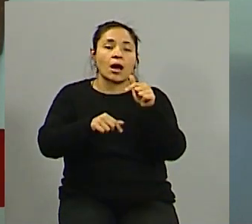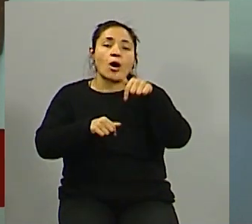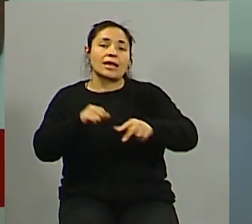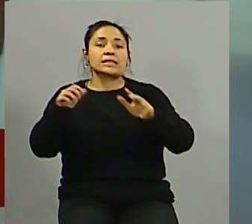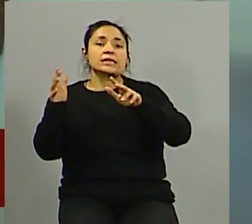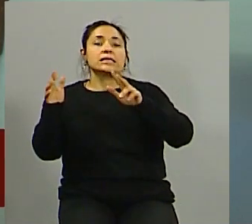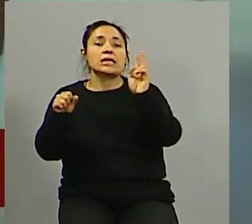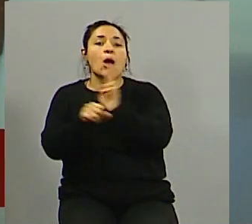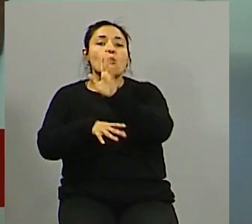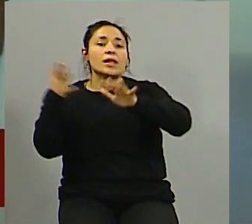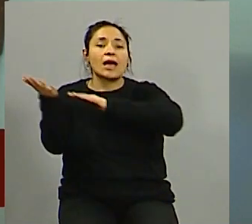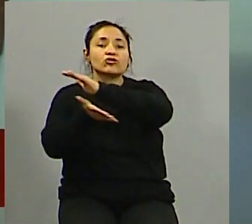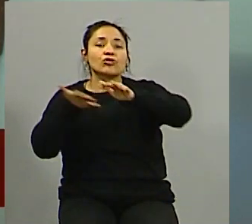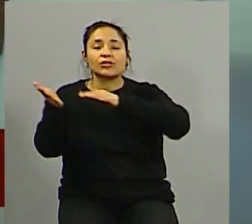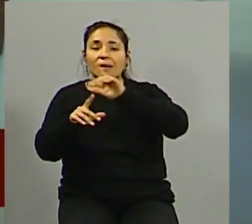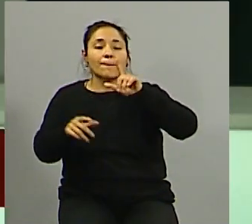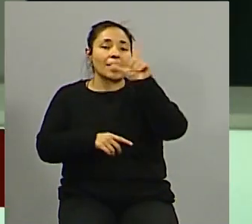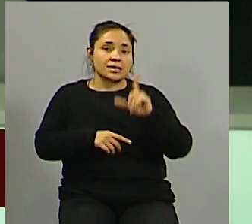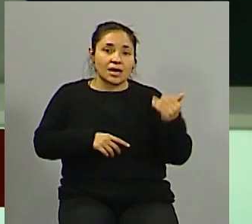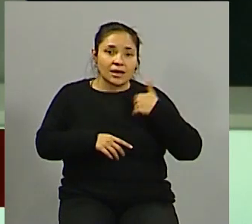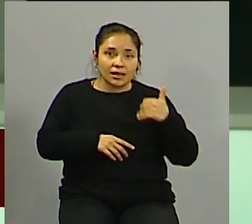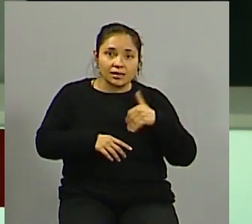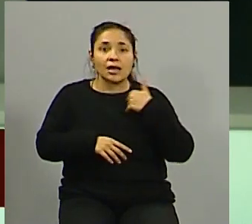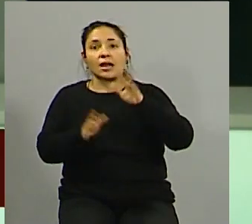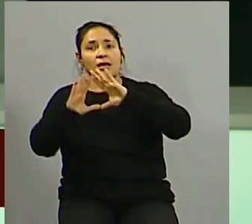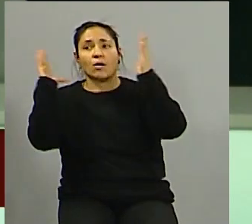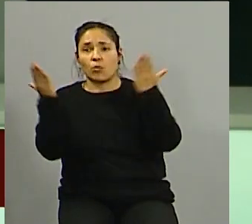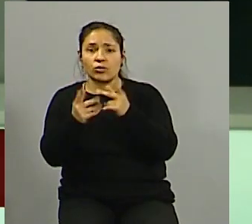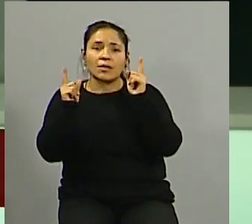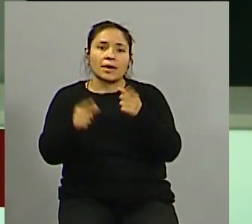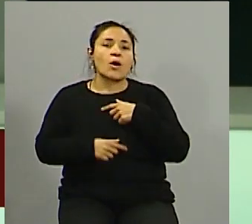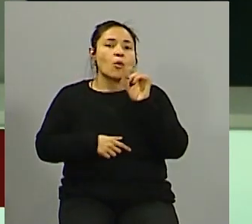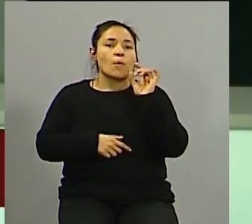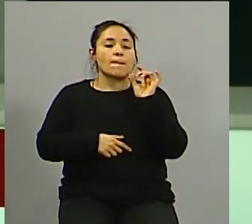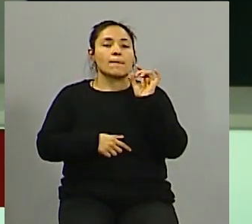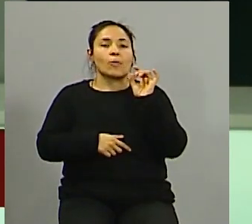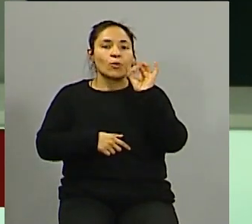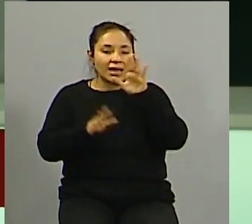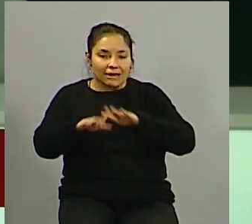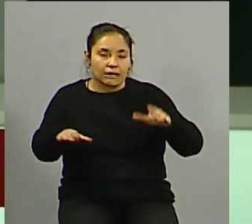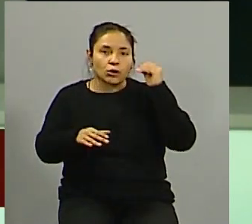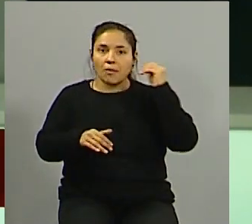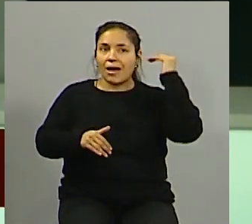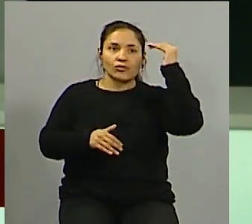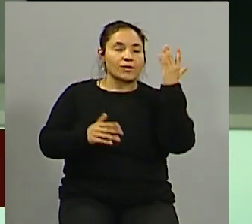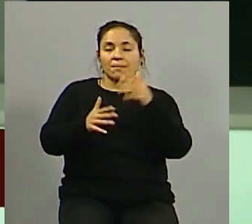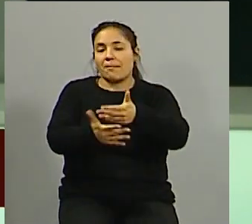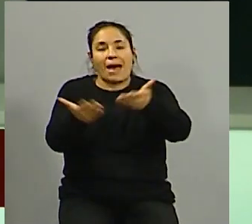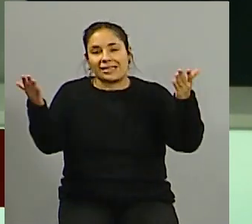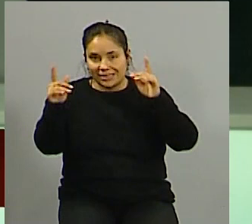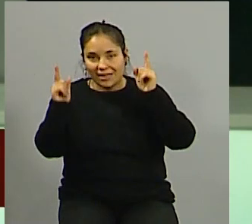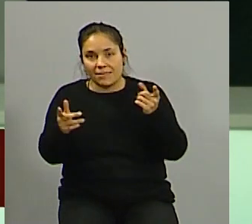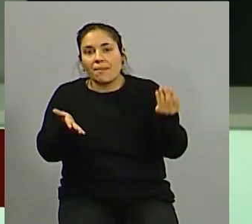Argentina y en el mundo es mucho más amplio que hablar de la previsión social. La primera ley de la seguridad social no es